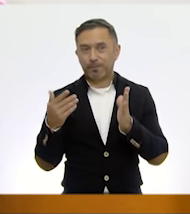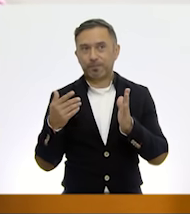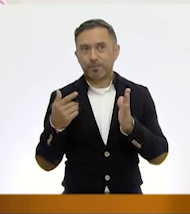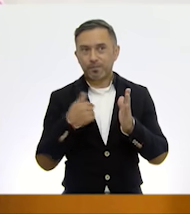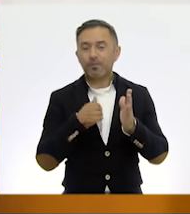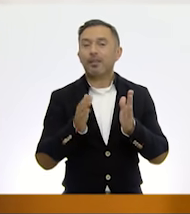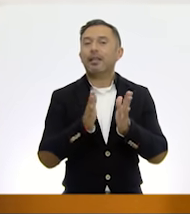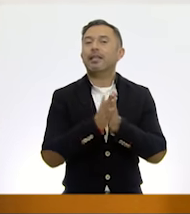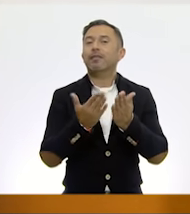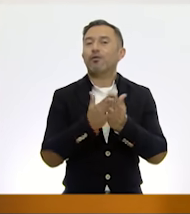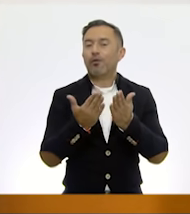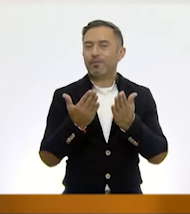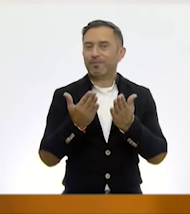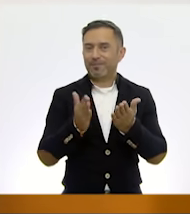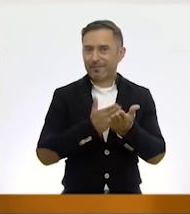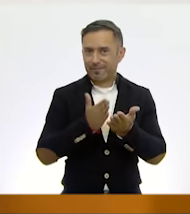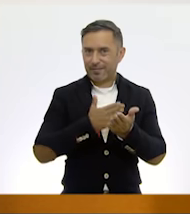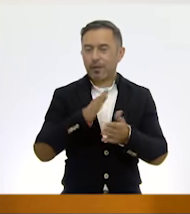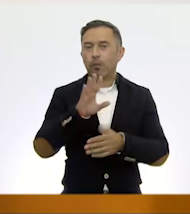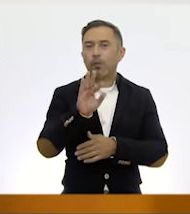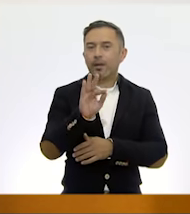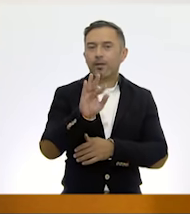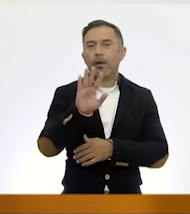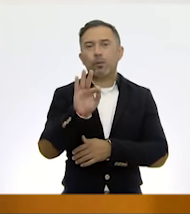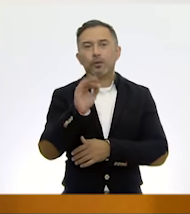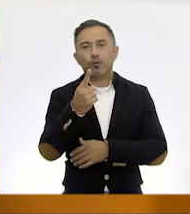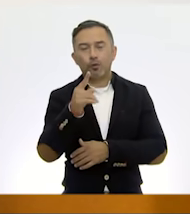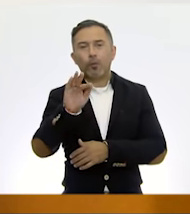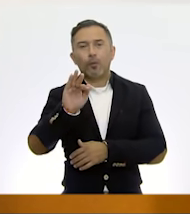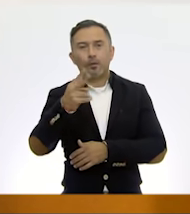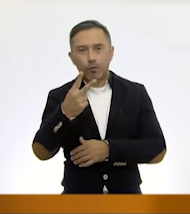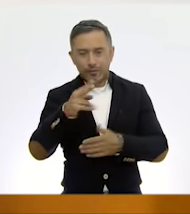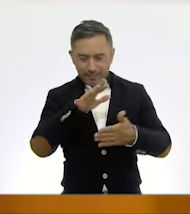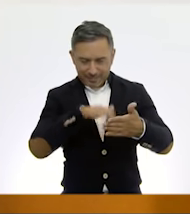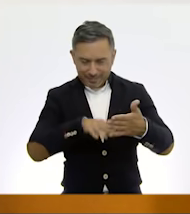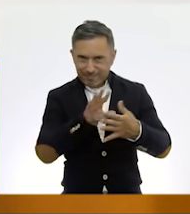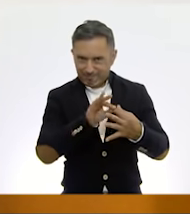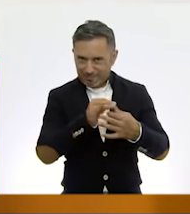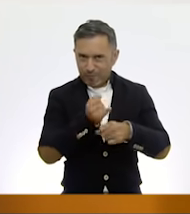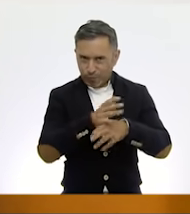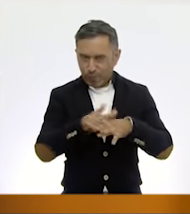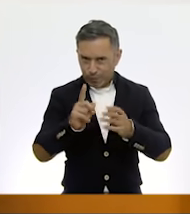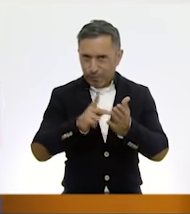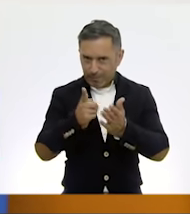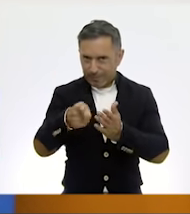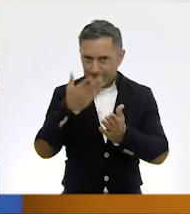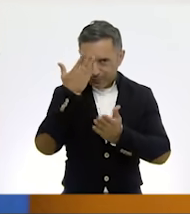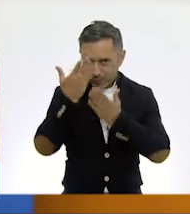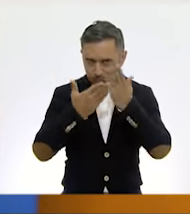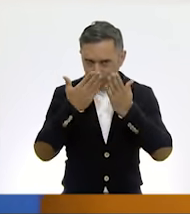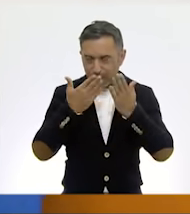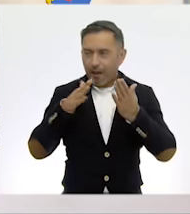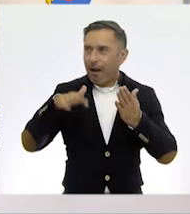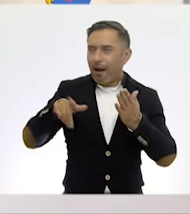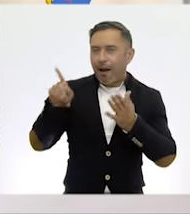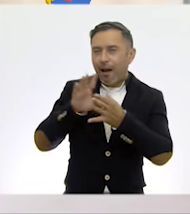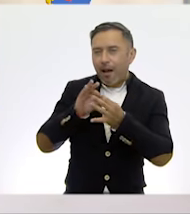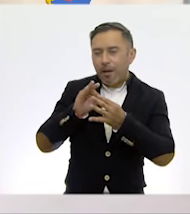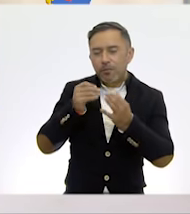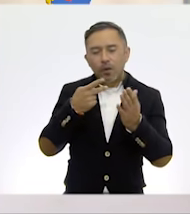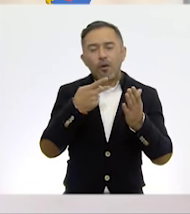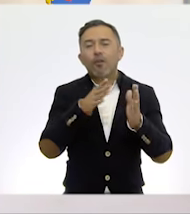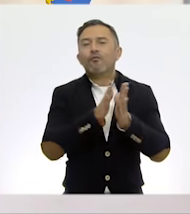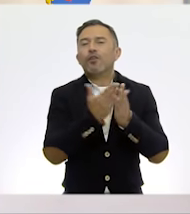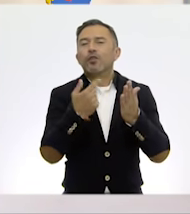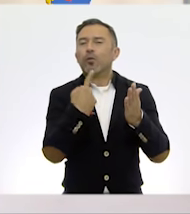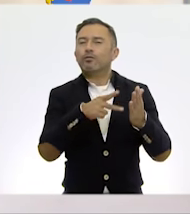libro de texto en la página 40, 41, 42. Señala las características que estuvimos viendo de un folleto, para que